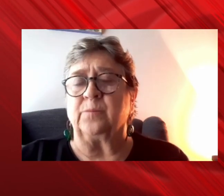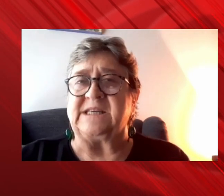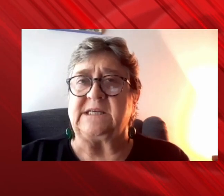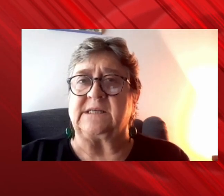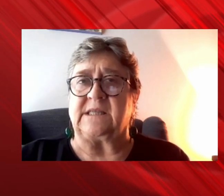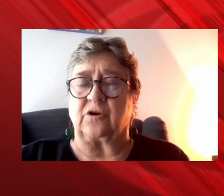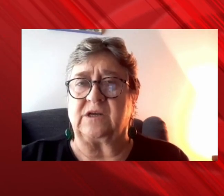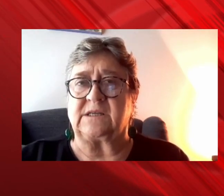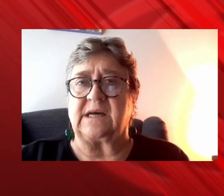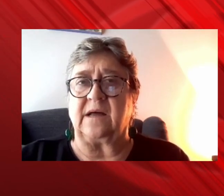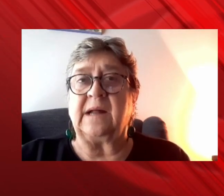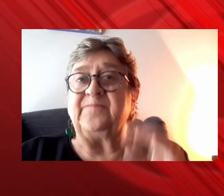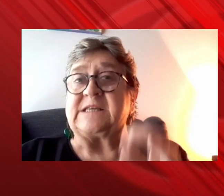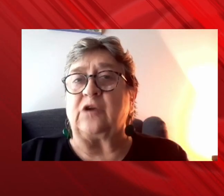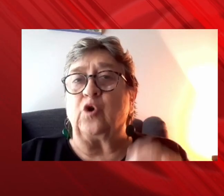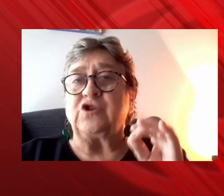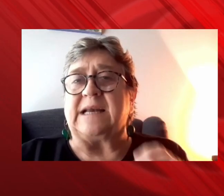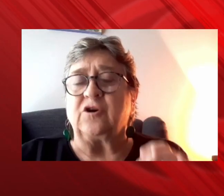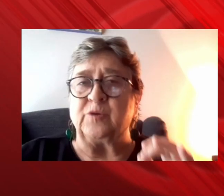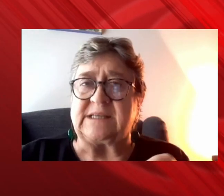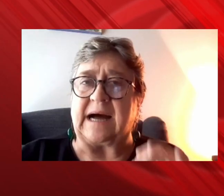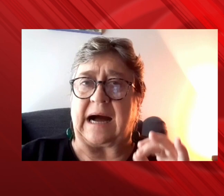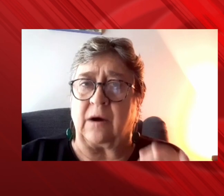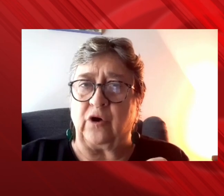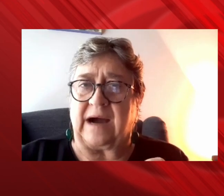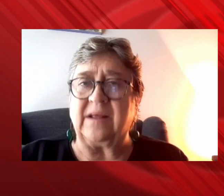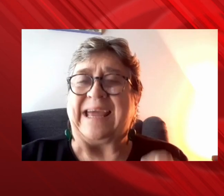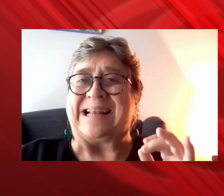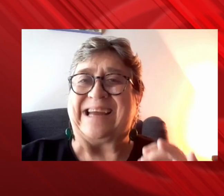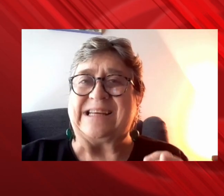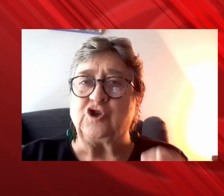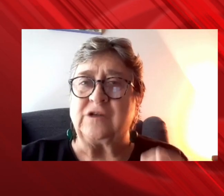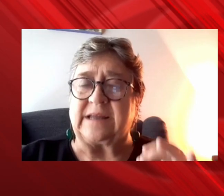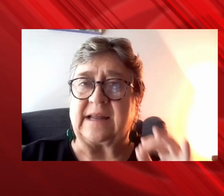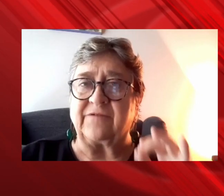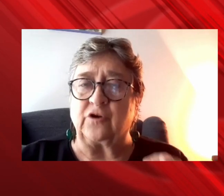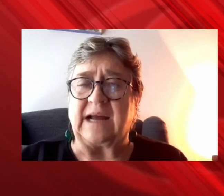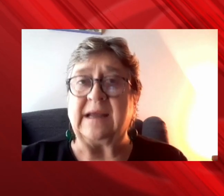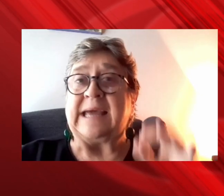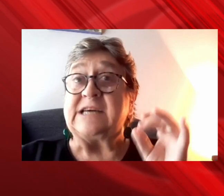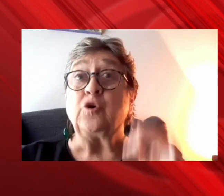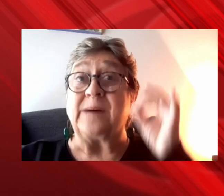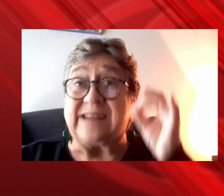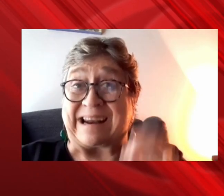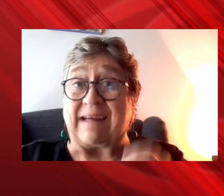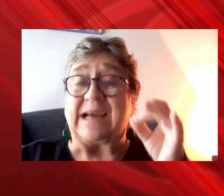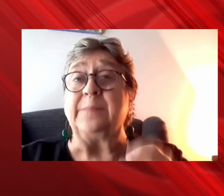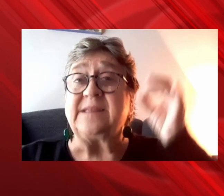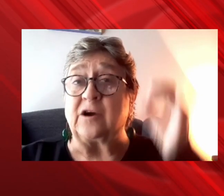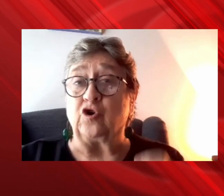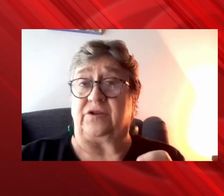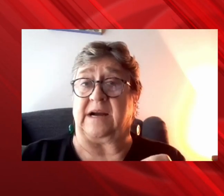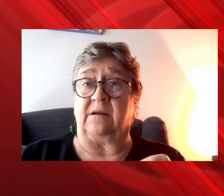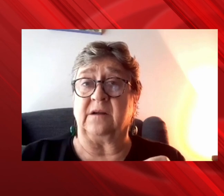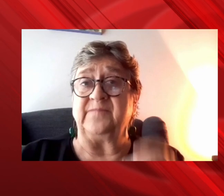decide que un país es terrorista? Desde luego, tal y como está ahora el derecho internacional, eso va